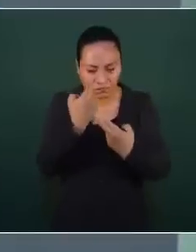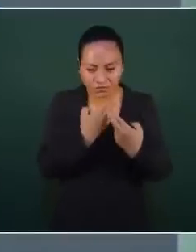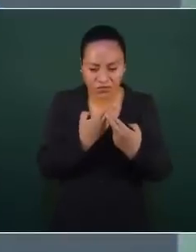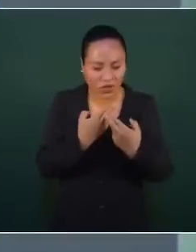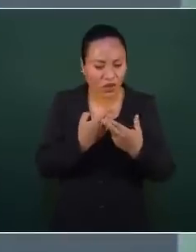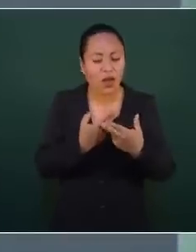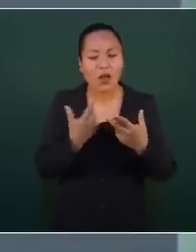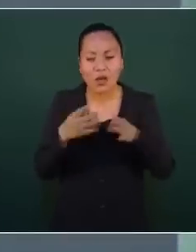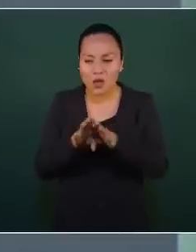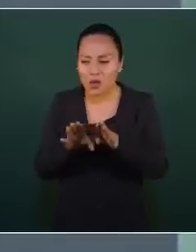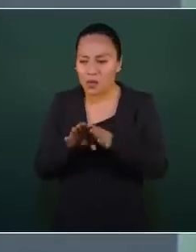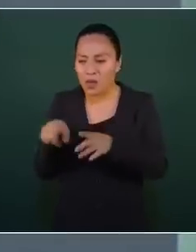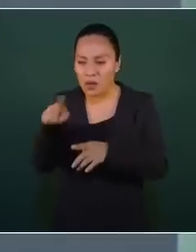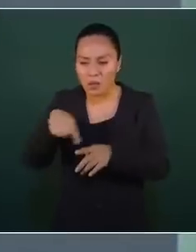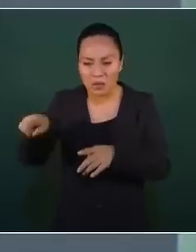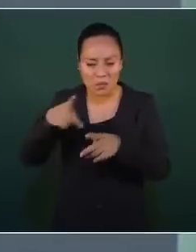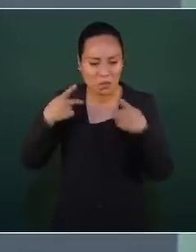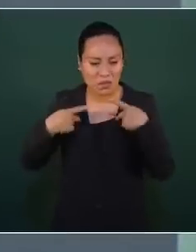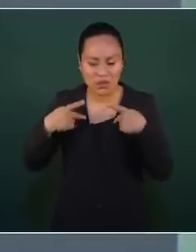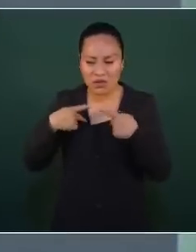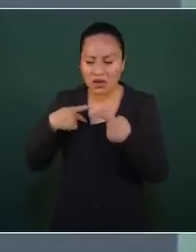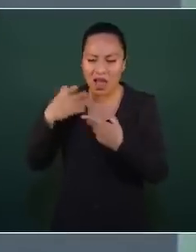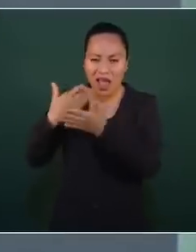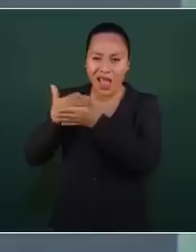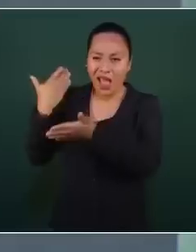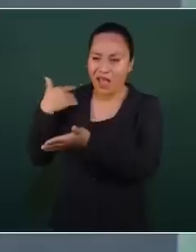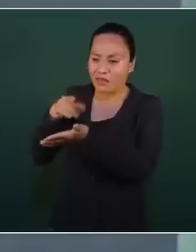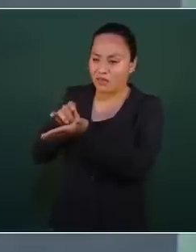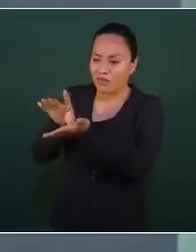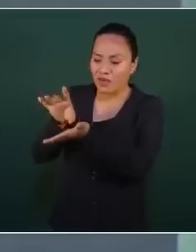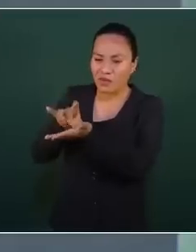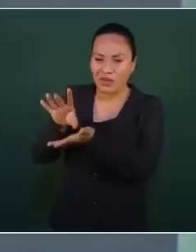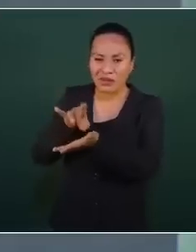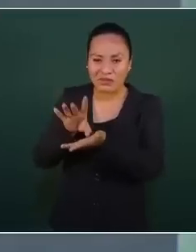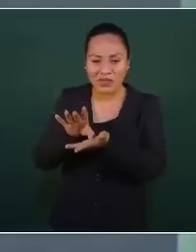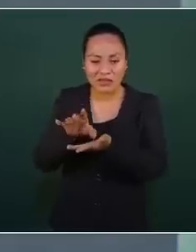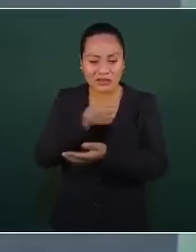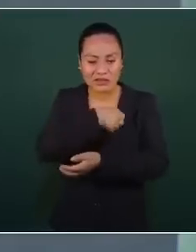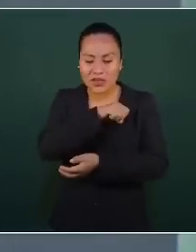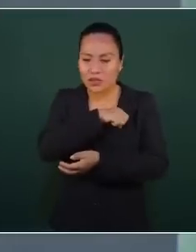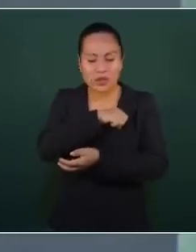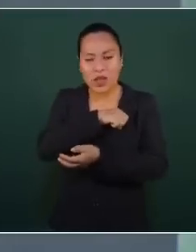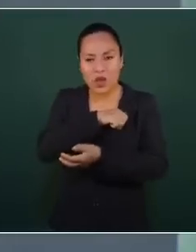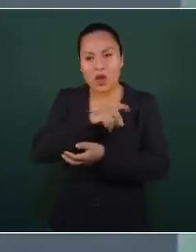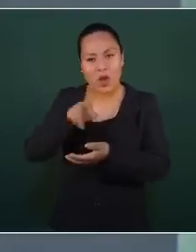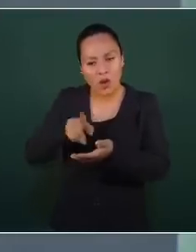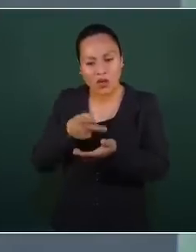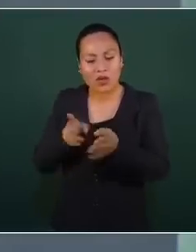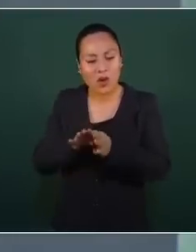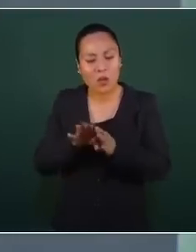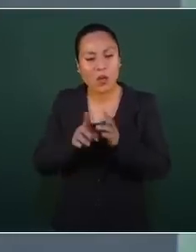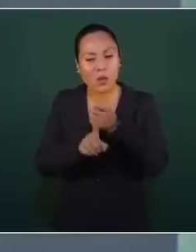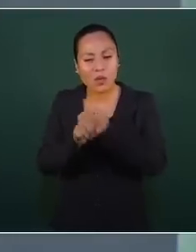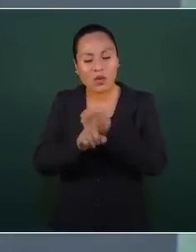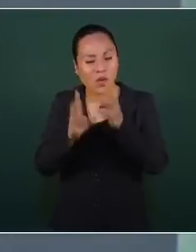ver con los trabajadores de la salud. Es algo que